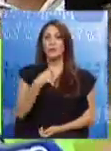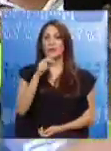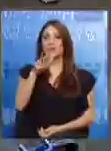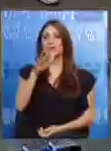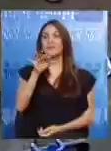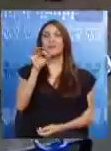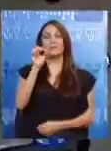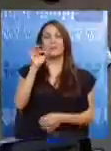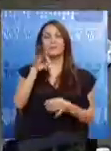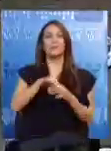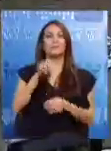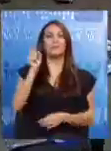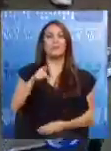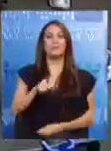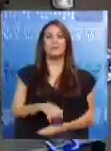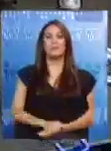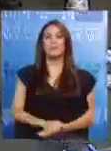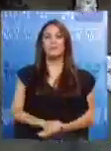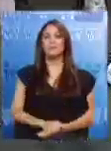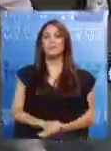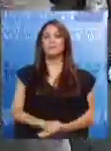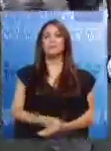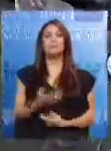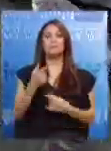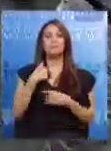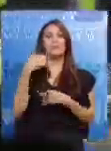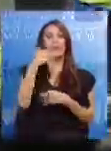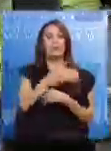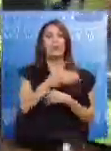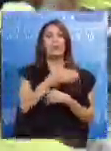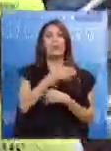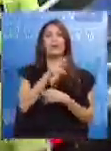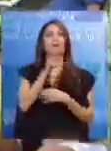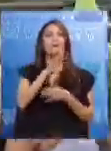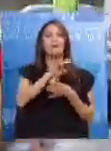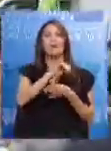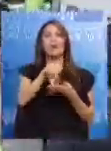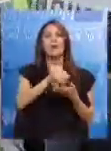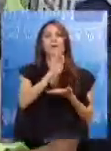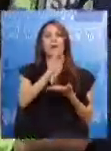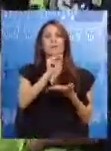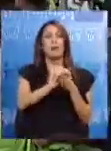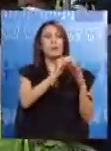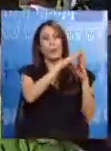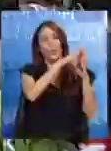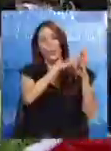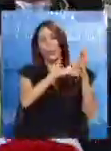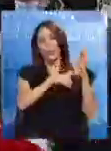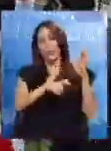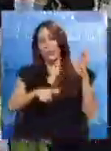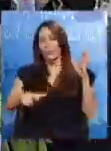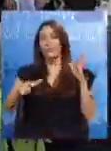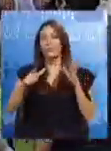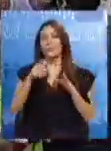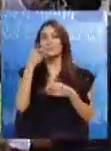35. Terminó su recorrido en el sector Las Cañas hasta llegar a la avenida Juan Tan Camarengo. Mauricio Ceballos, TC Televisión.